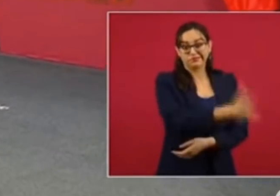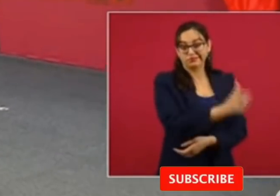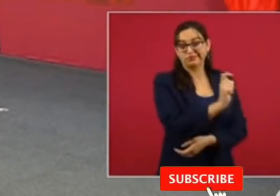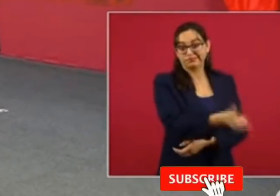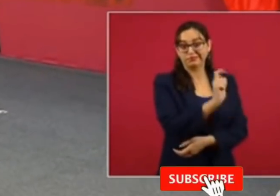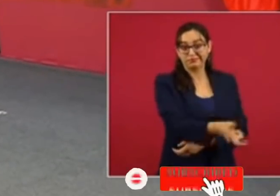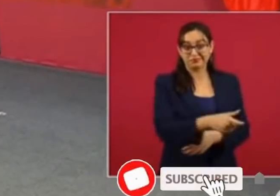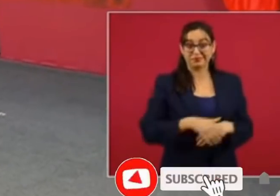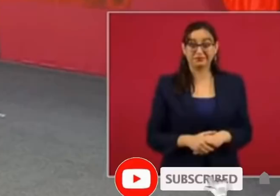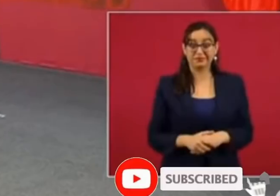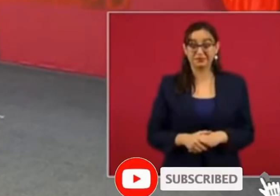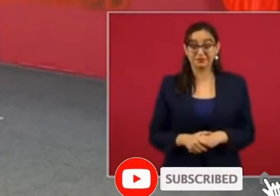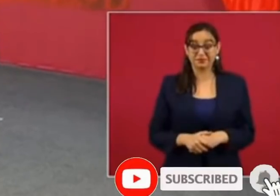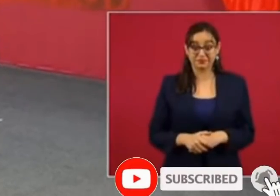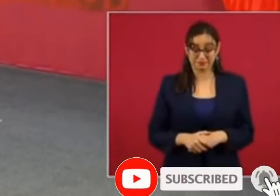Estoy